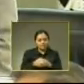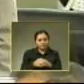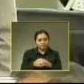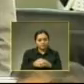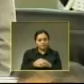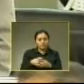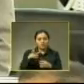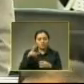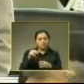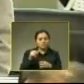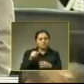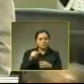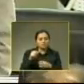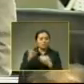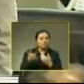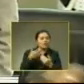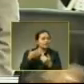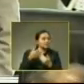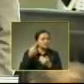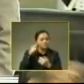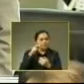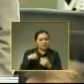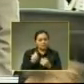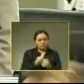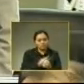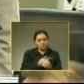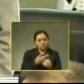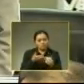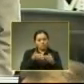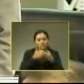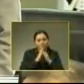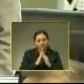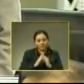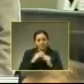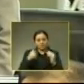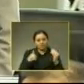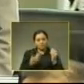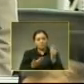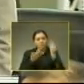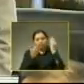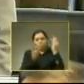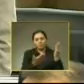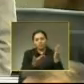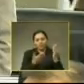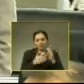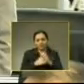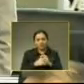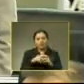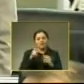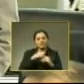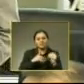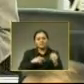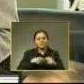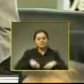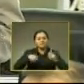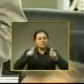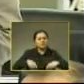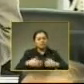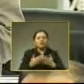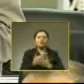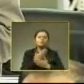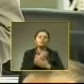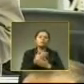no ha sido fácil para nosotros venir a proponer y que se inscriba en esta nueva